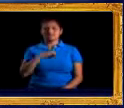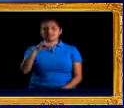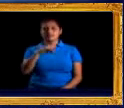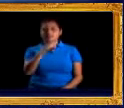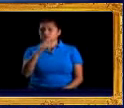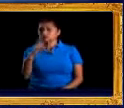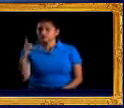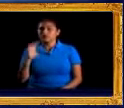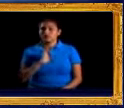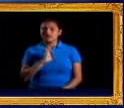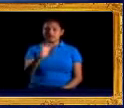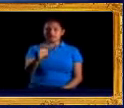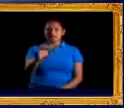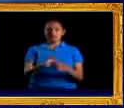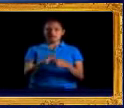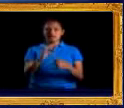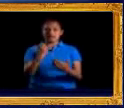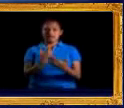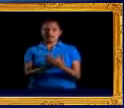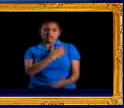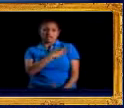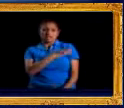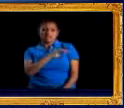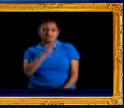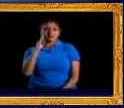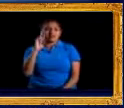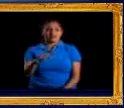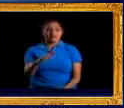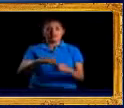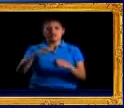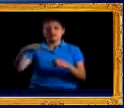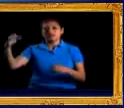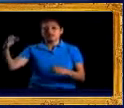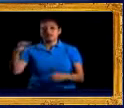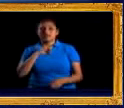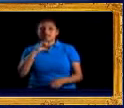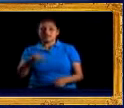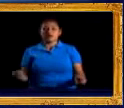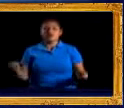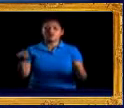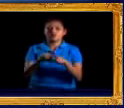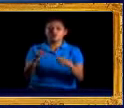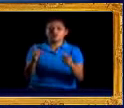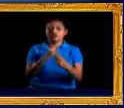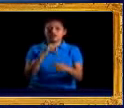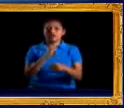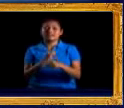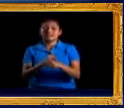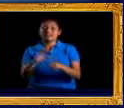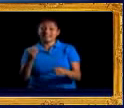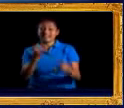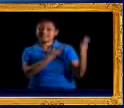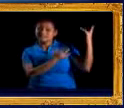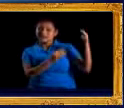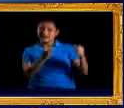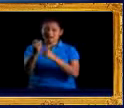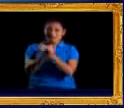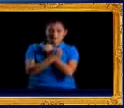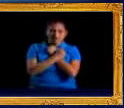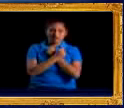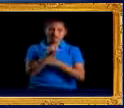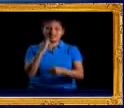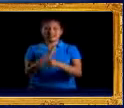el engaño de las riquezas. La verdadera prosperidad está conectada con la iglesia que espera a su amado, hermano,